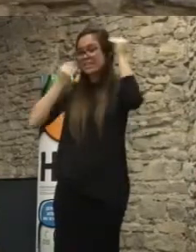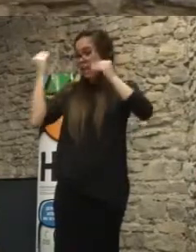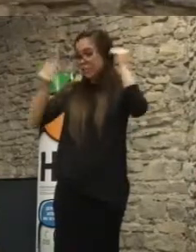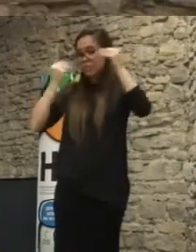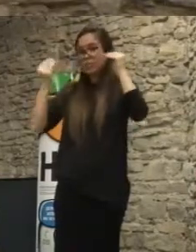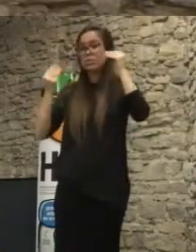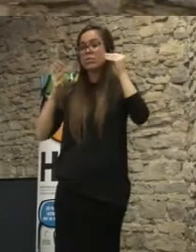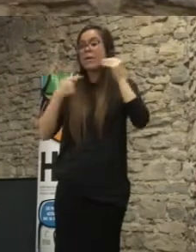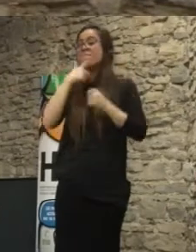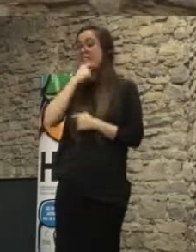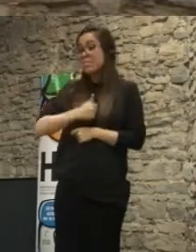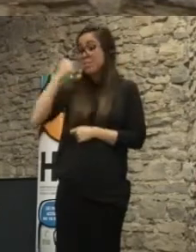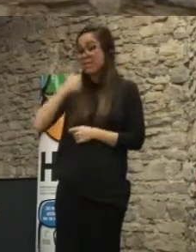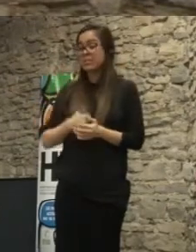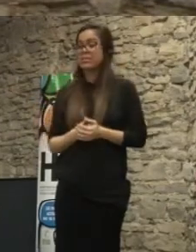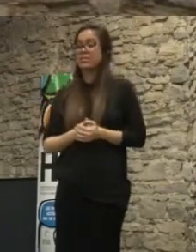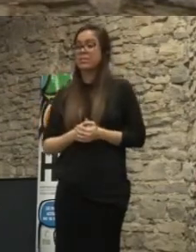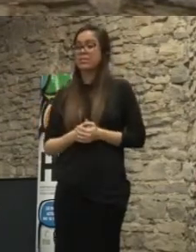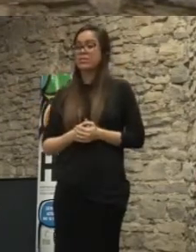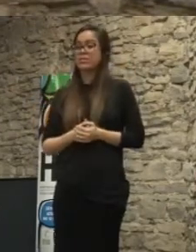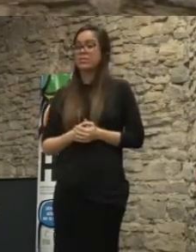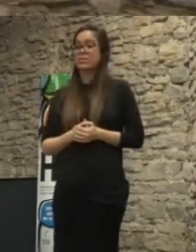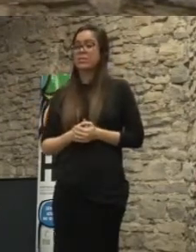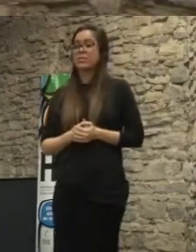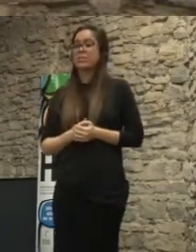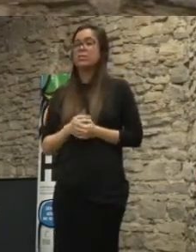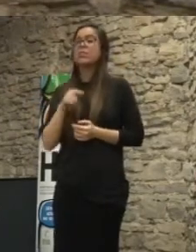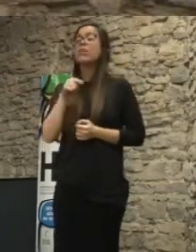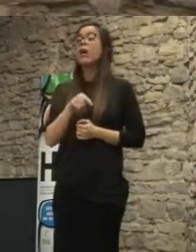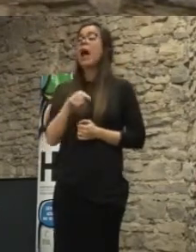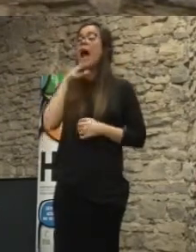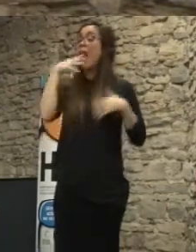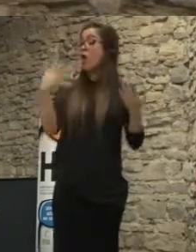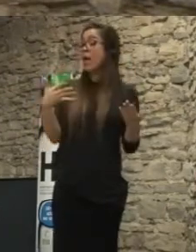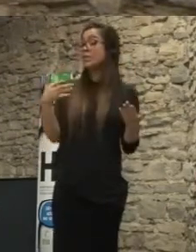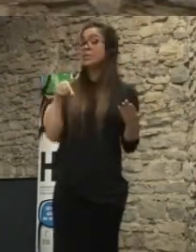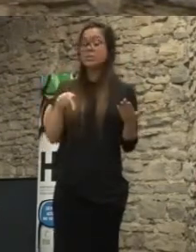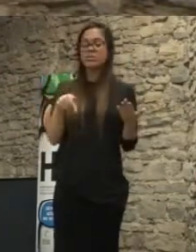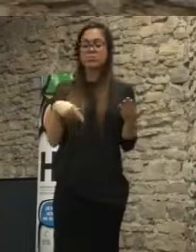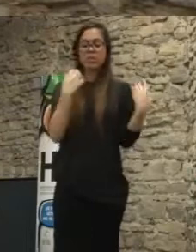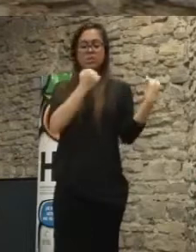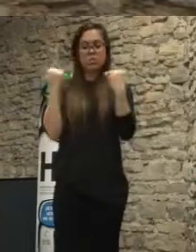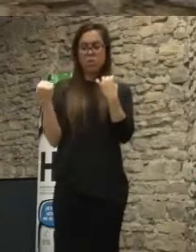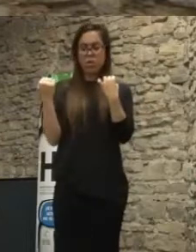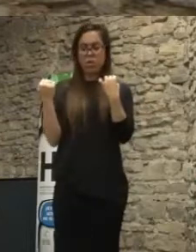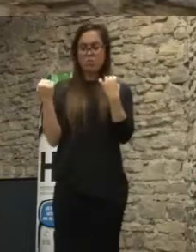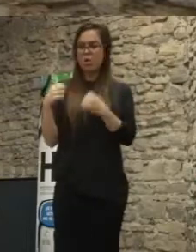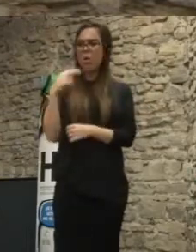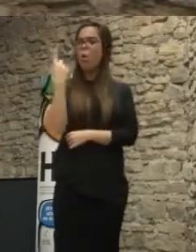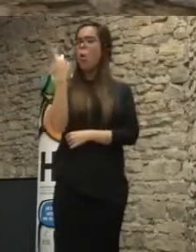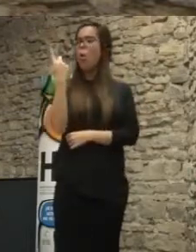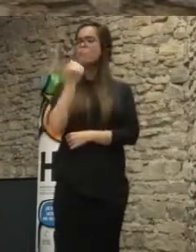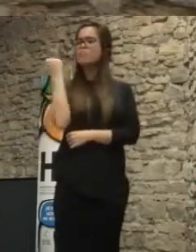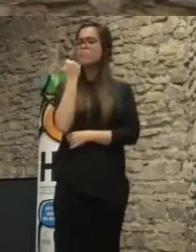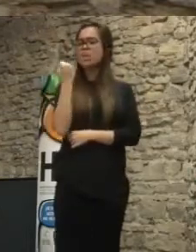fácil que una institución pública nos dé 1 millón a que un ciudadano nos dé 1 euro, digamos,